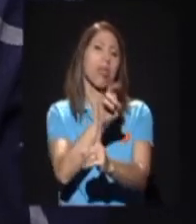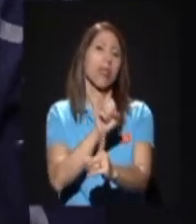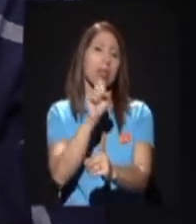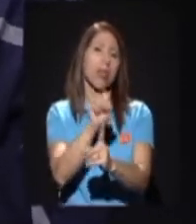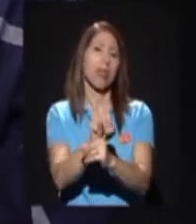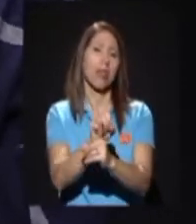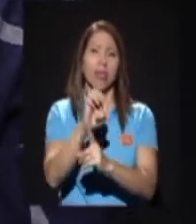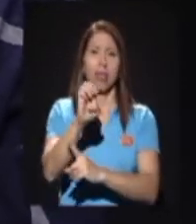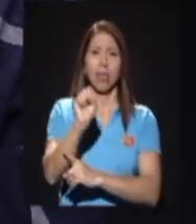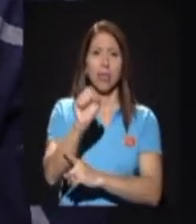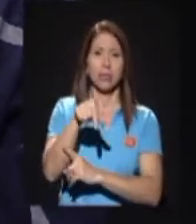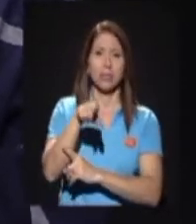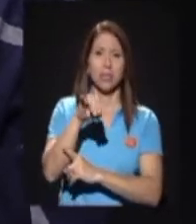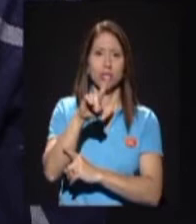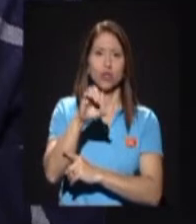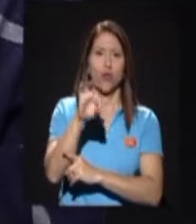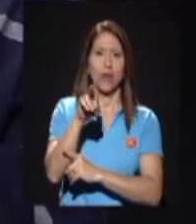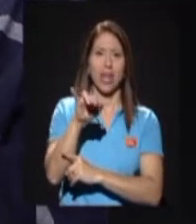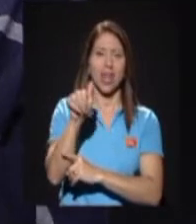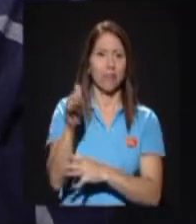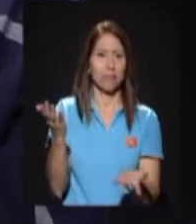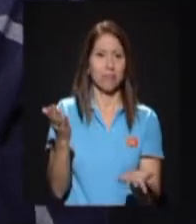Laura hablaba hace un momento del tema tributario, por ejemplo.